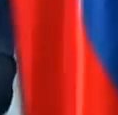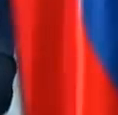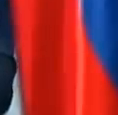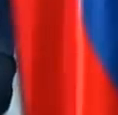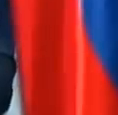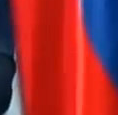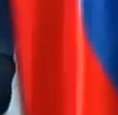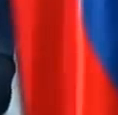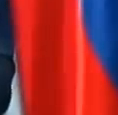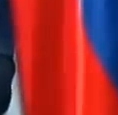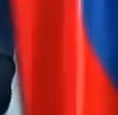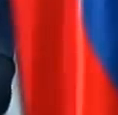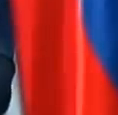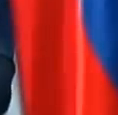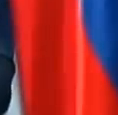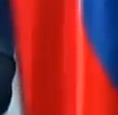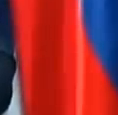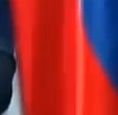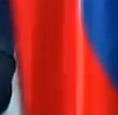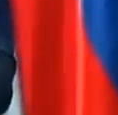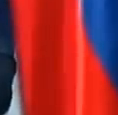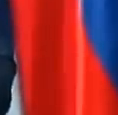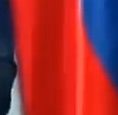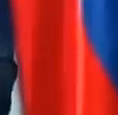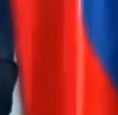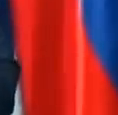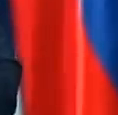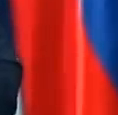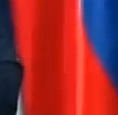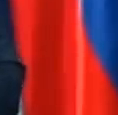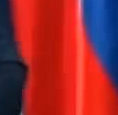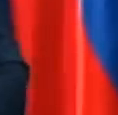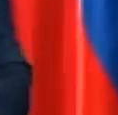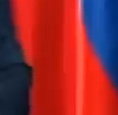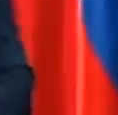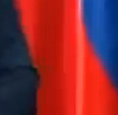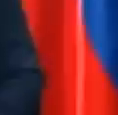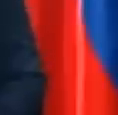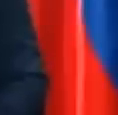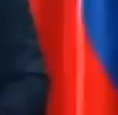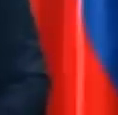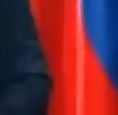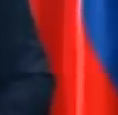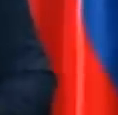y homicidio intencional calificado por motivos fútiles, es que nosotros